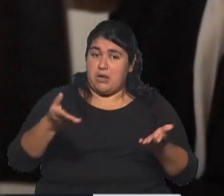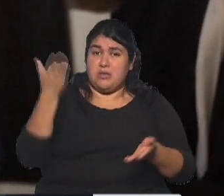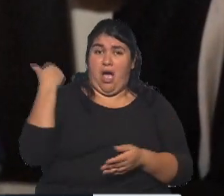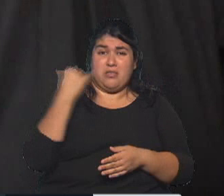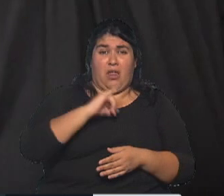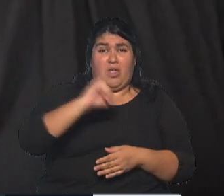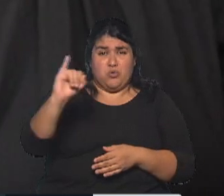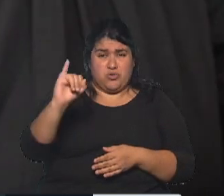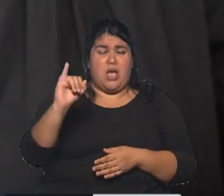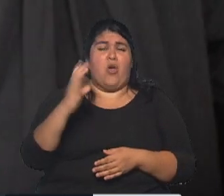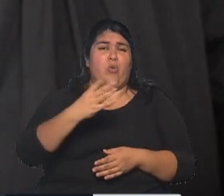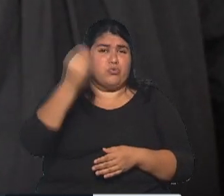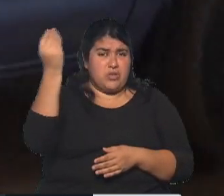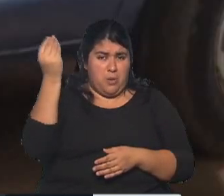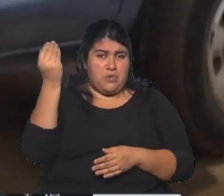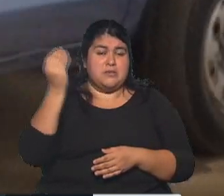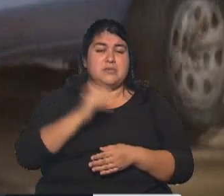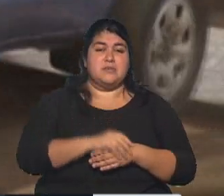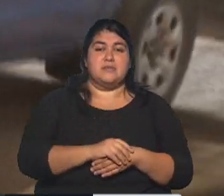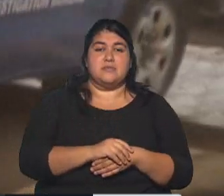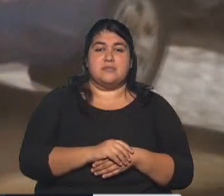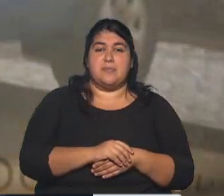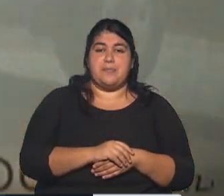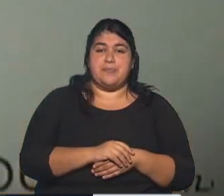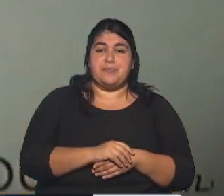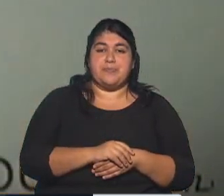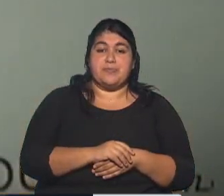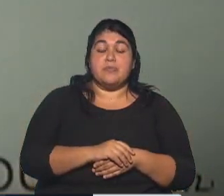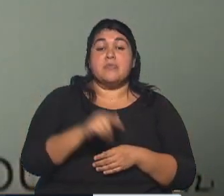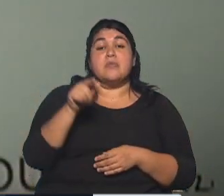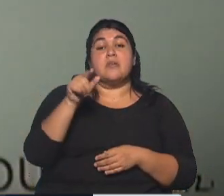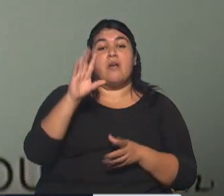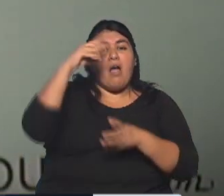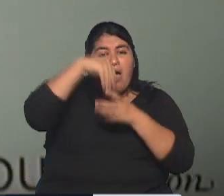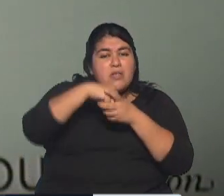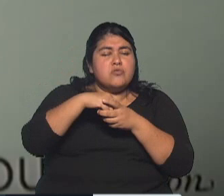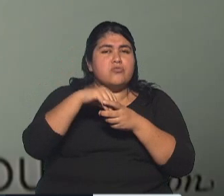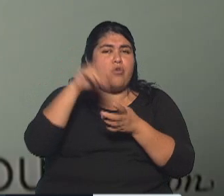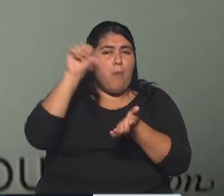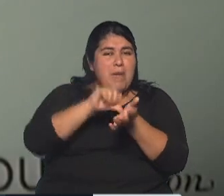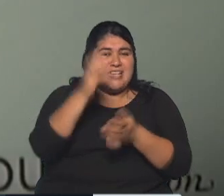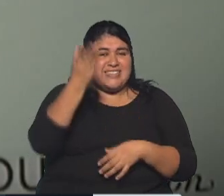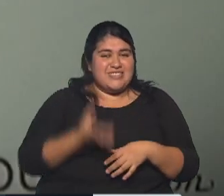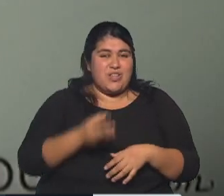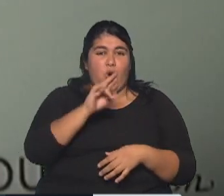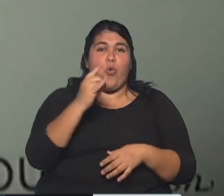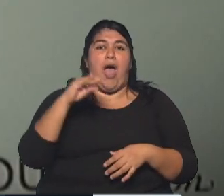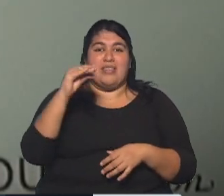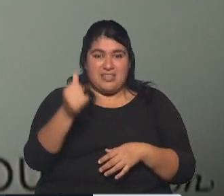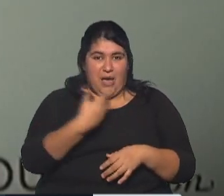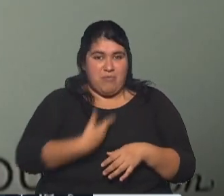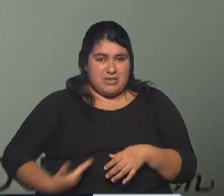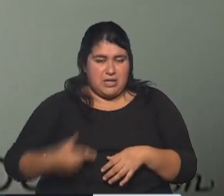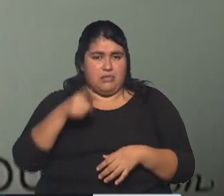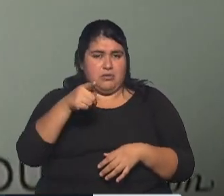en diversas oportunidades en Naciones Unidas. La mirada internacional sobre el presidente ruandés, Paul Kagame,